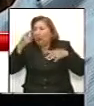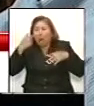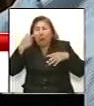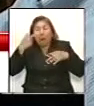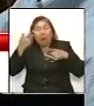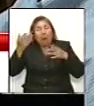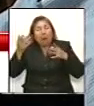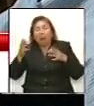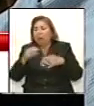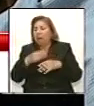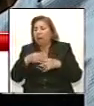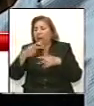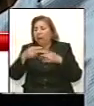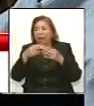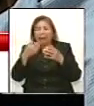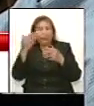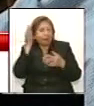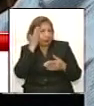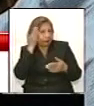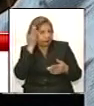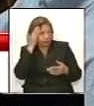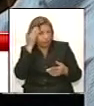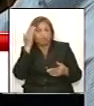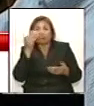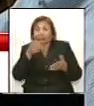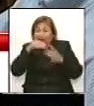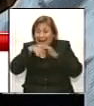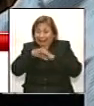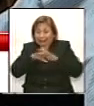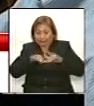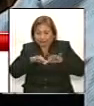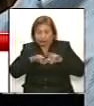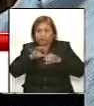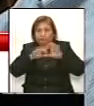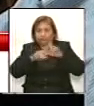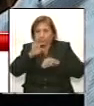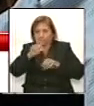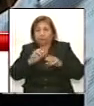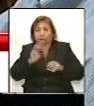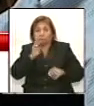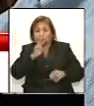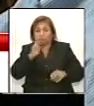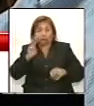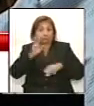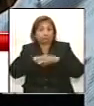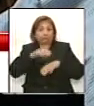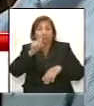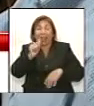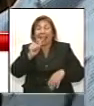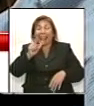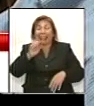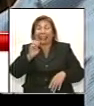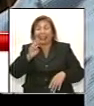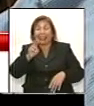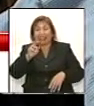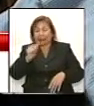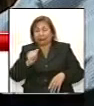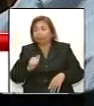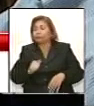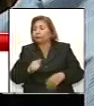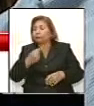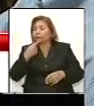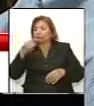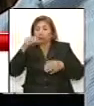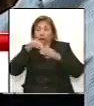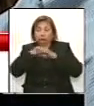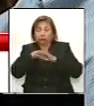¿no?, que tenga información al respecto, ¿no? Ellos ingresan a esa plataforma de la alerta de no al acoso virtual,